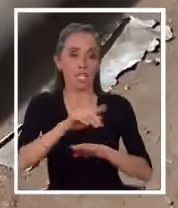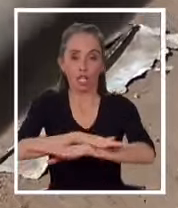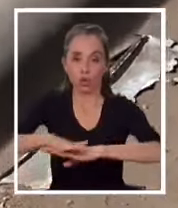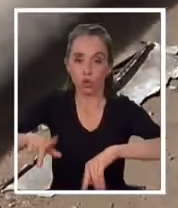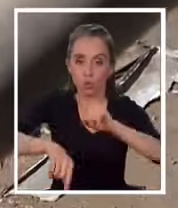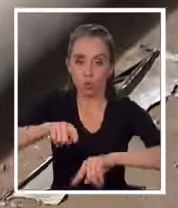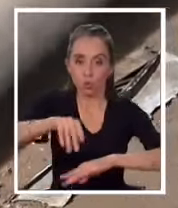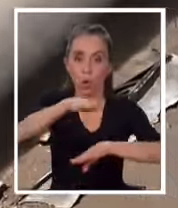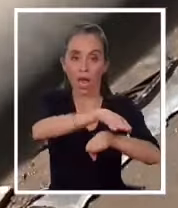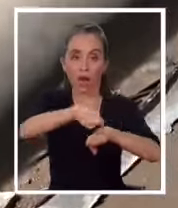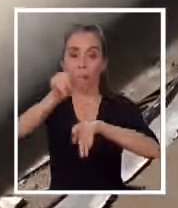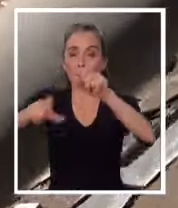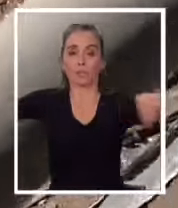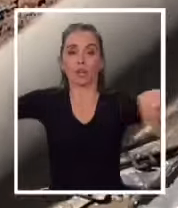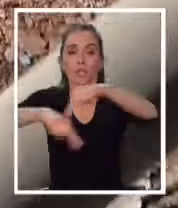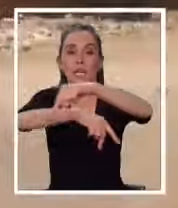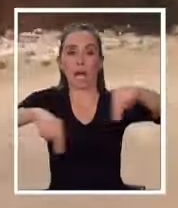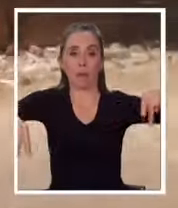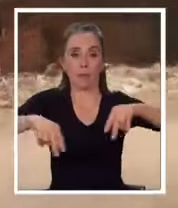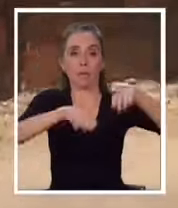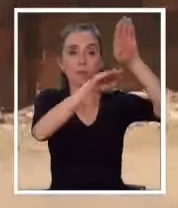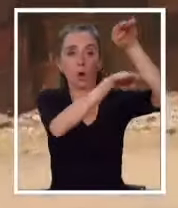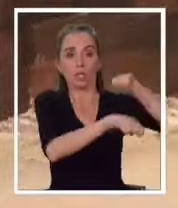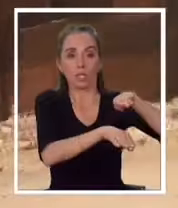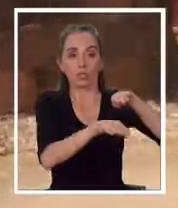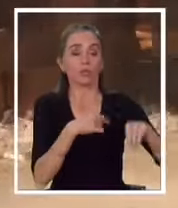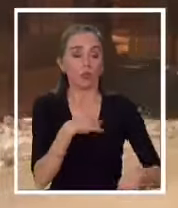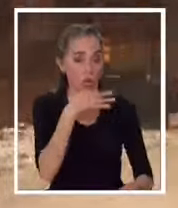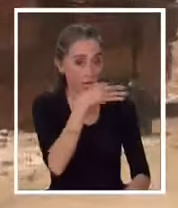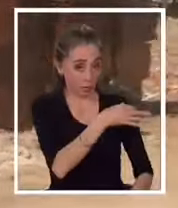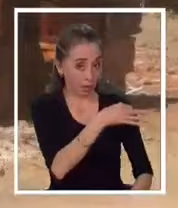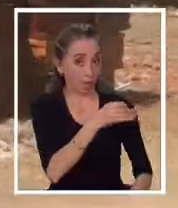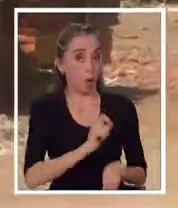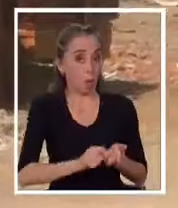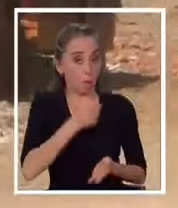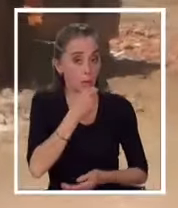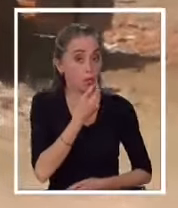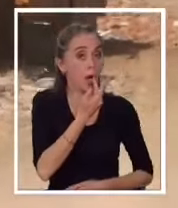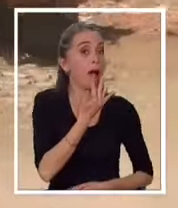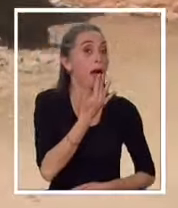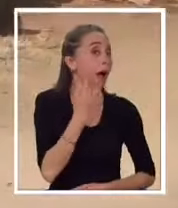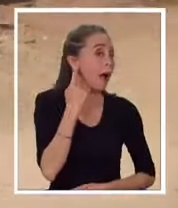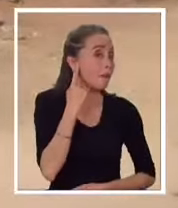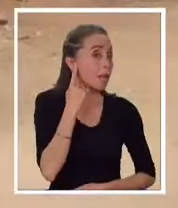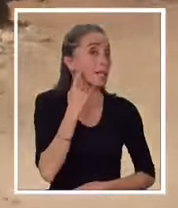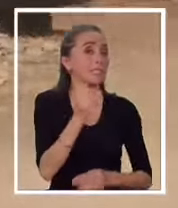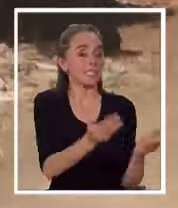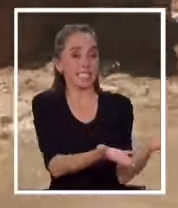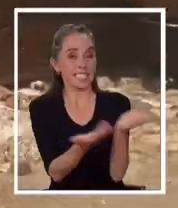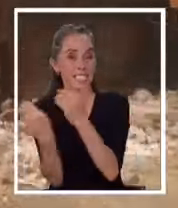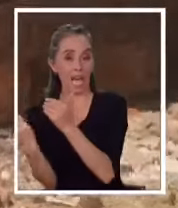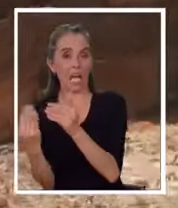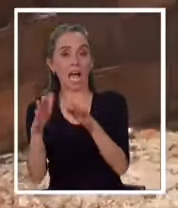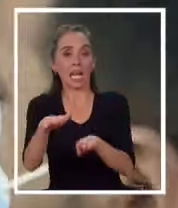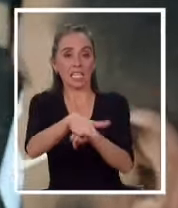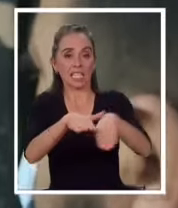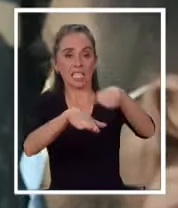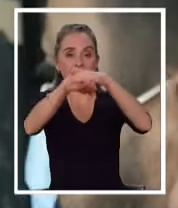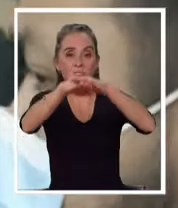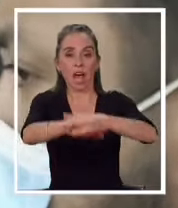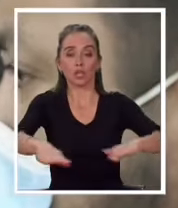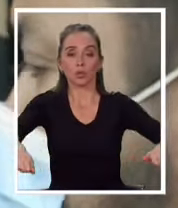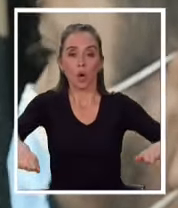cerca de personas que transitan ahí por micro. Ese es mi punto, o sea, más allá de que si se retira o no, que se dejen en el suelo abiertos